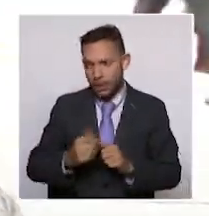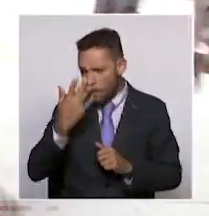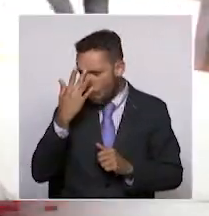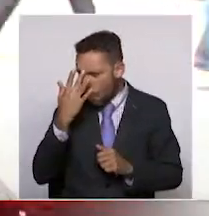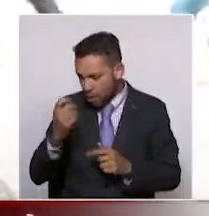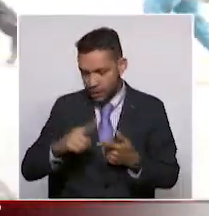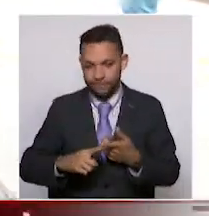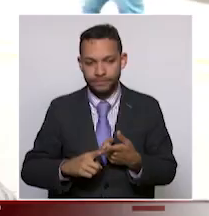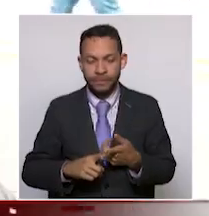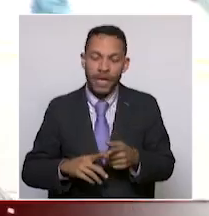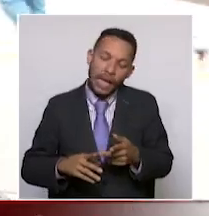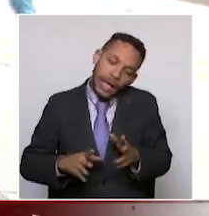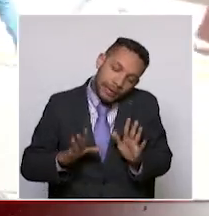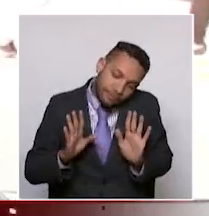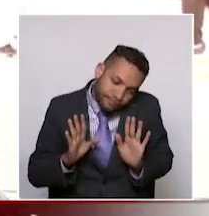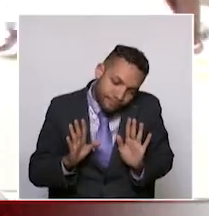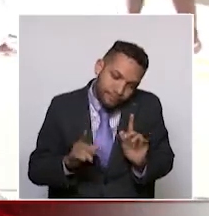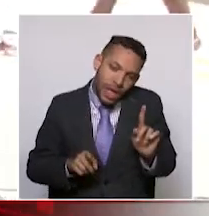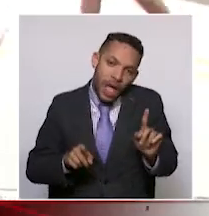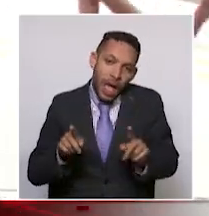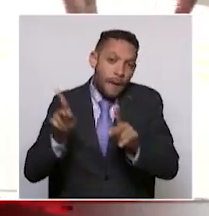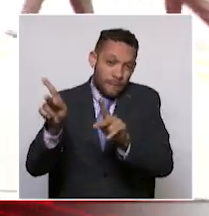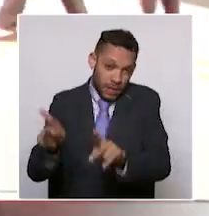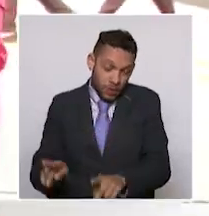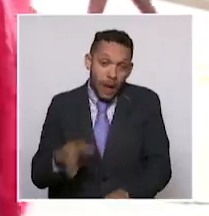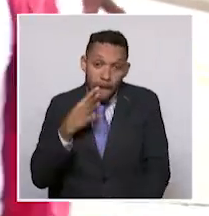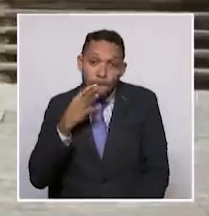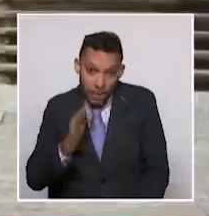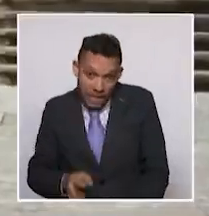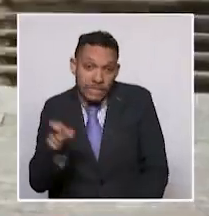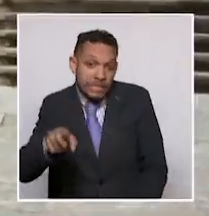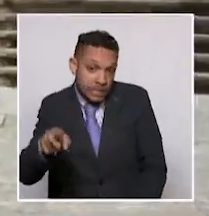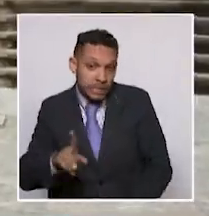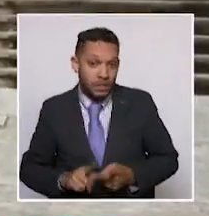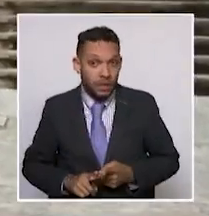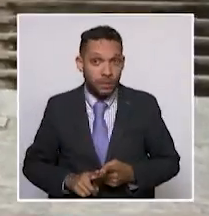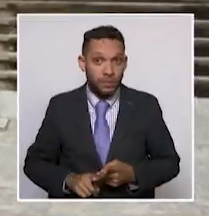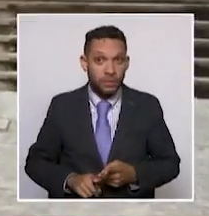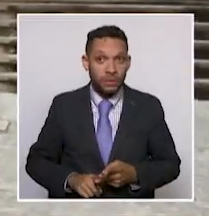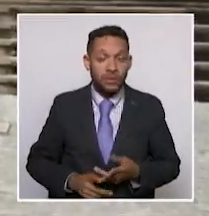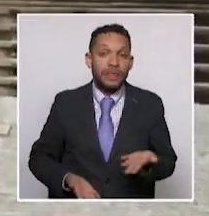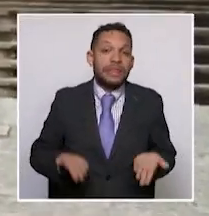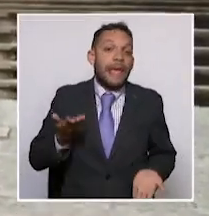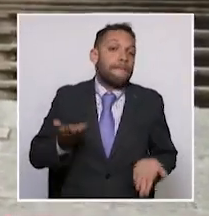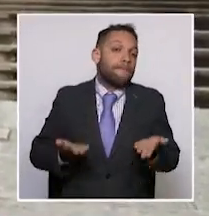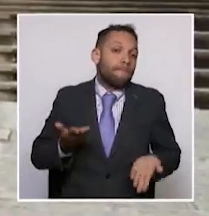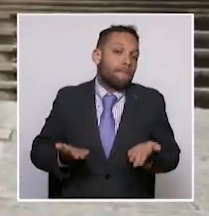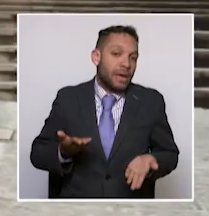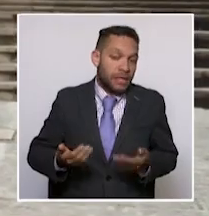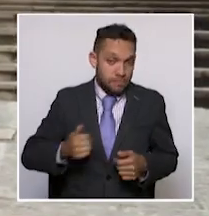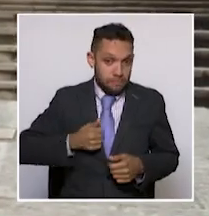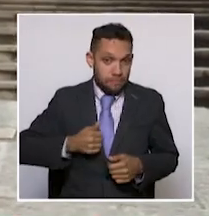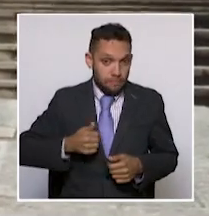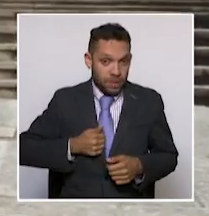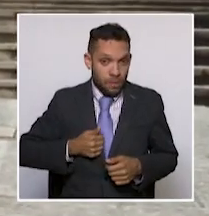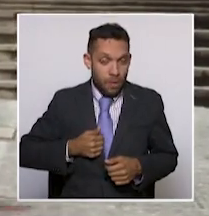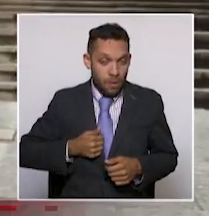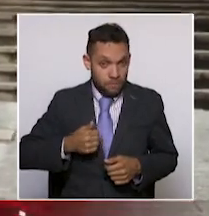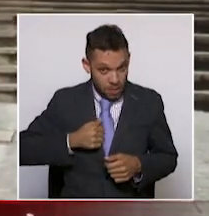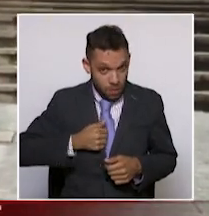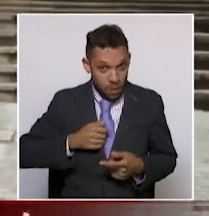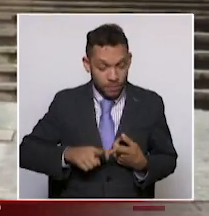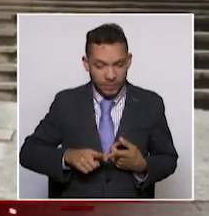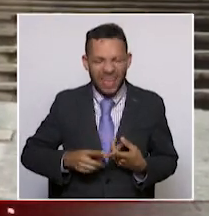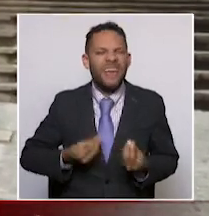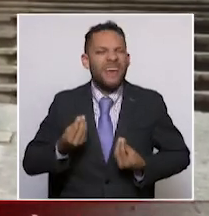Porque de pronto es personas que sí realmente lo necesitan. Depende por qué. porque yo, por ejemplo, en mi caso, más